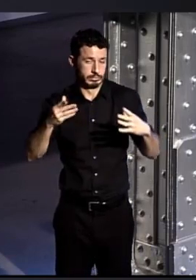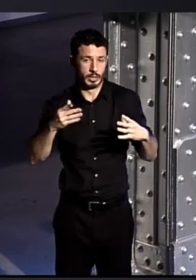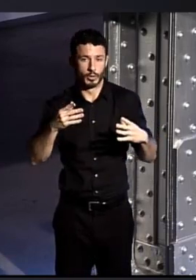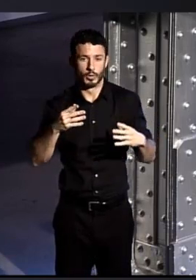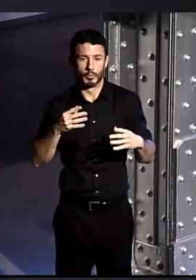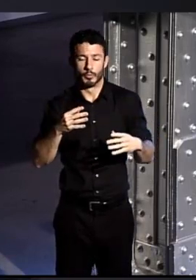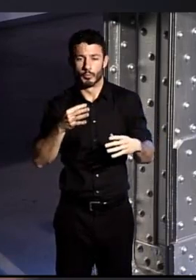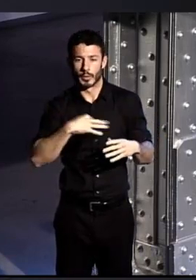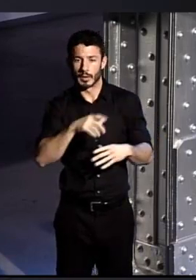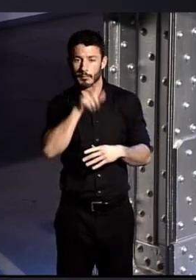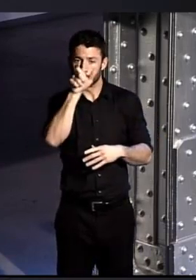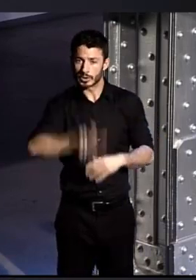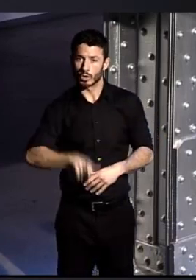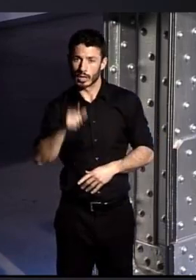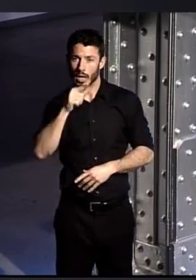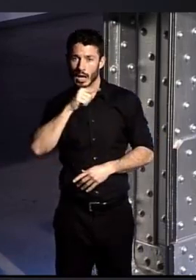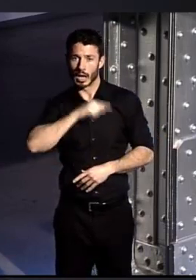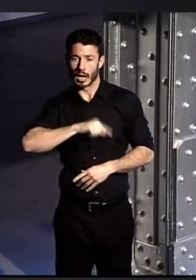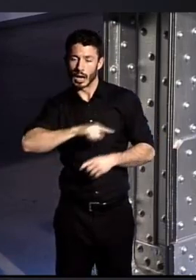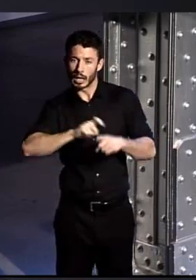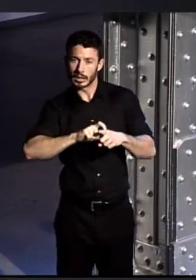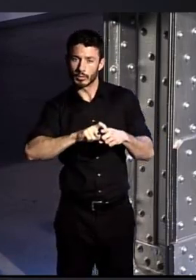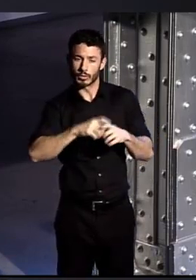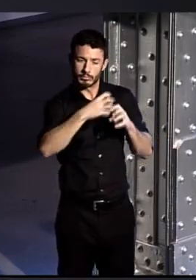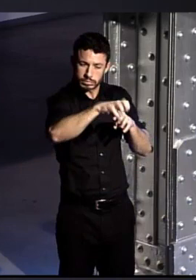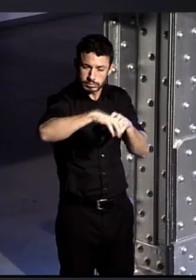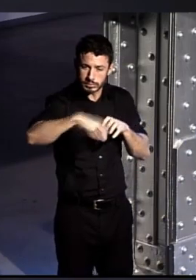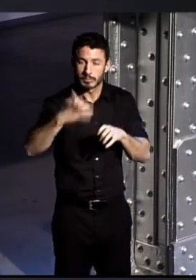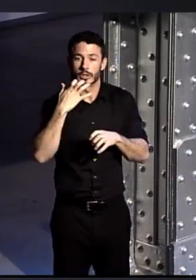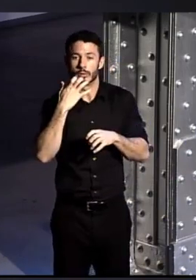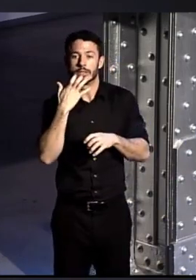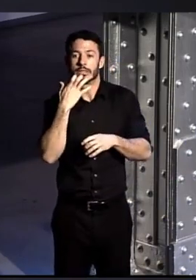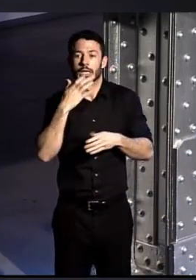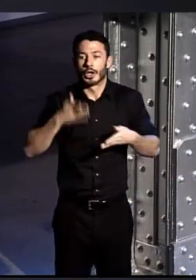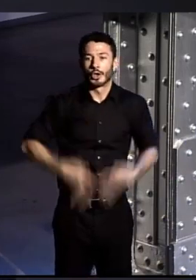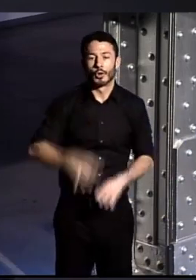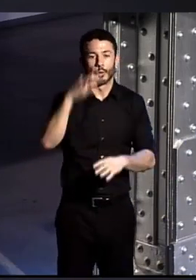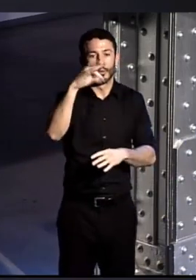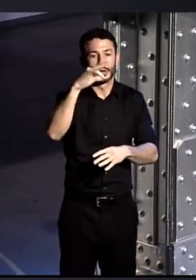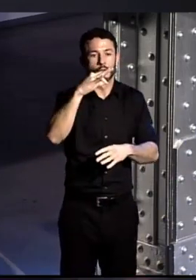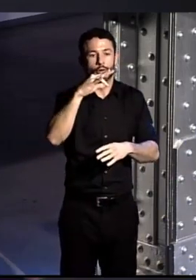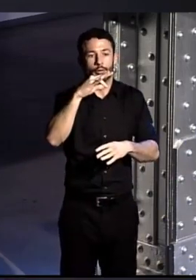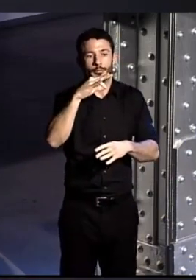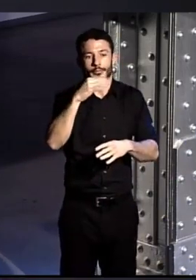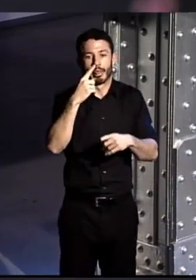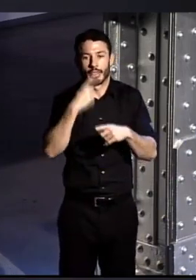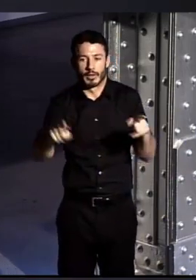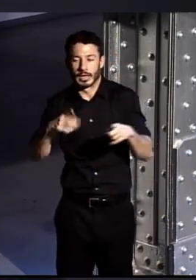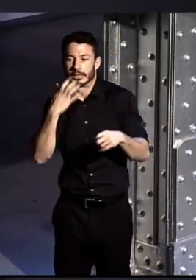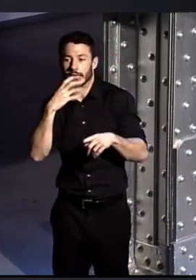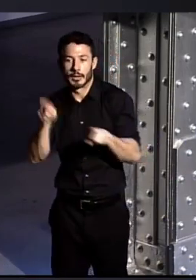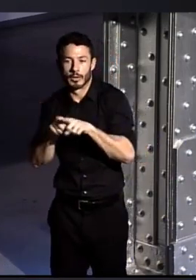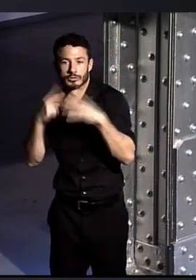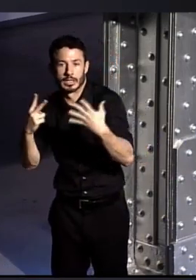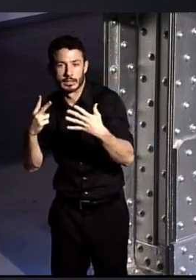atributos que es una persona. No es lo mismo ser un hijo único que ser el quinto de 7 hermanos. No es lo mismo ser